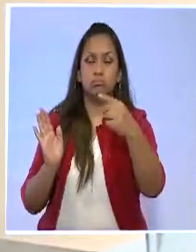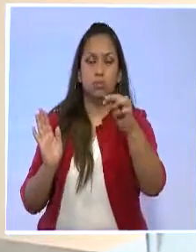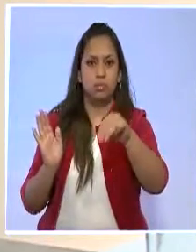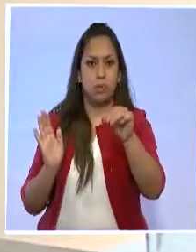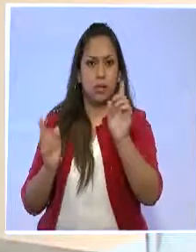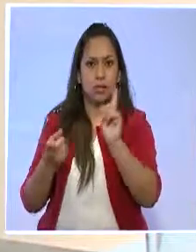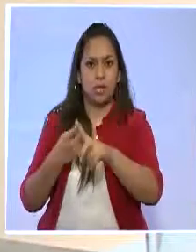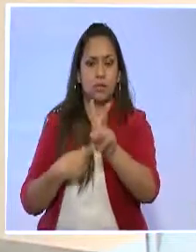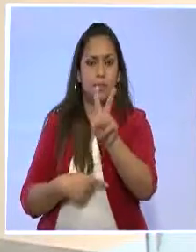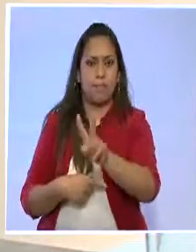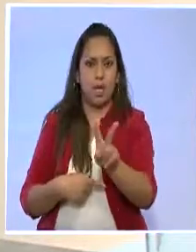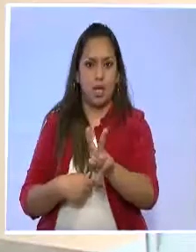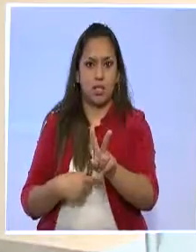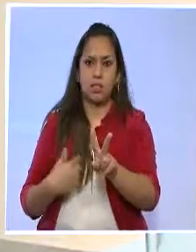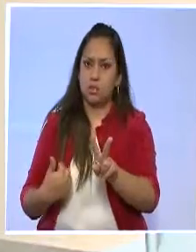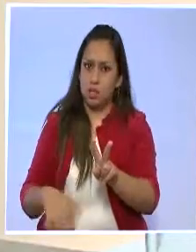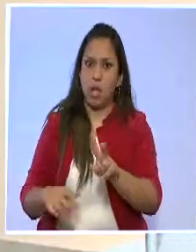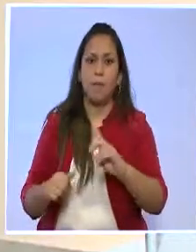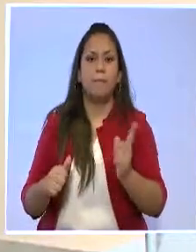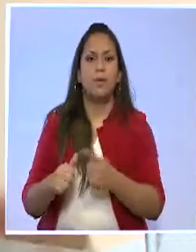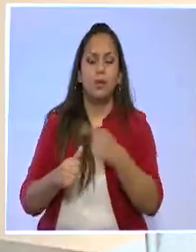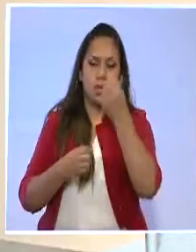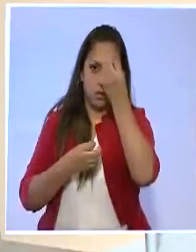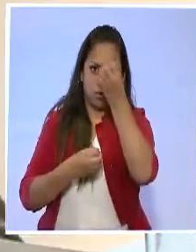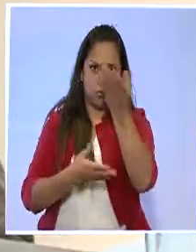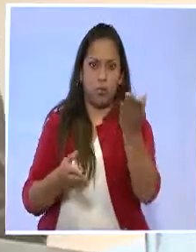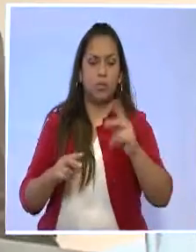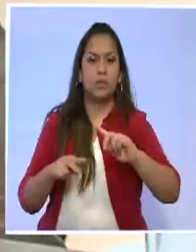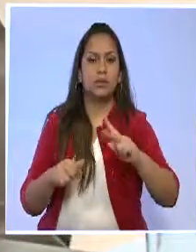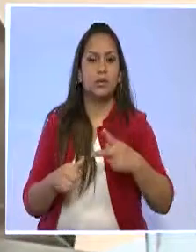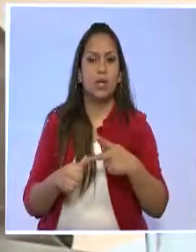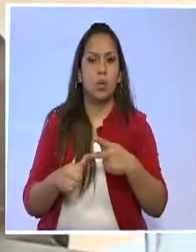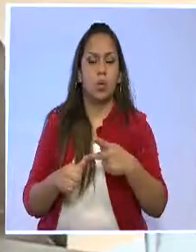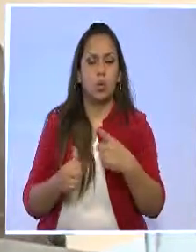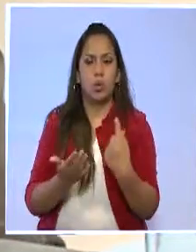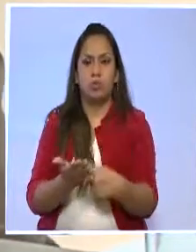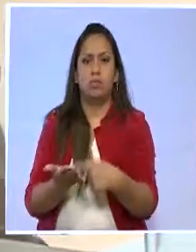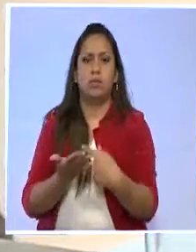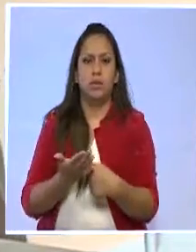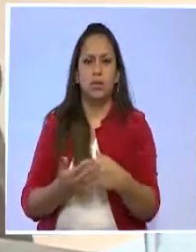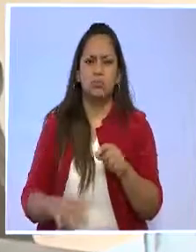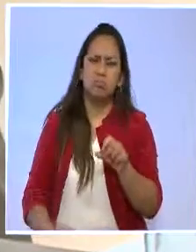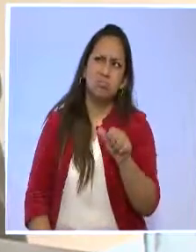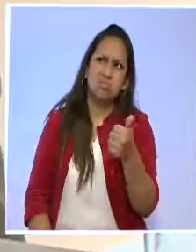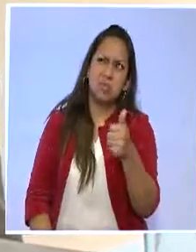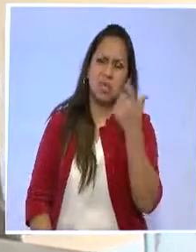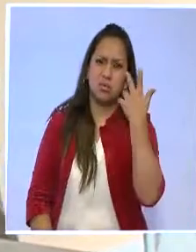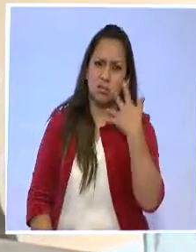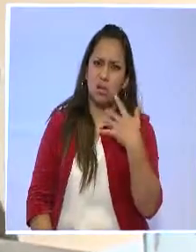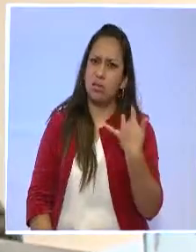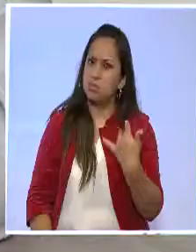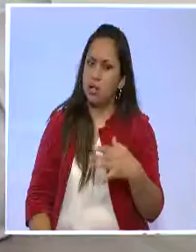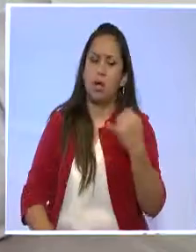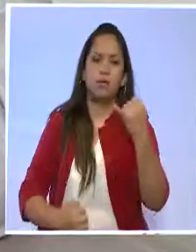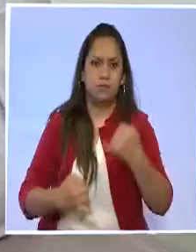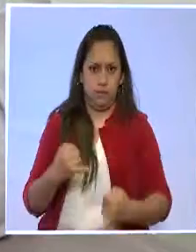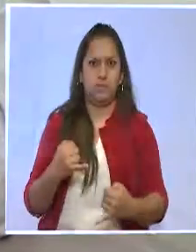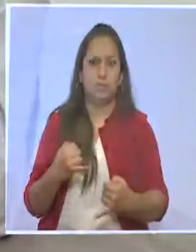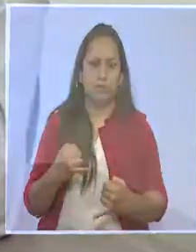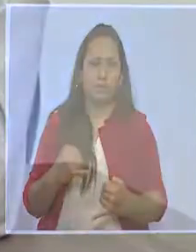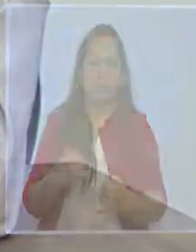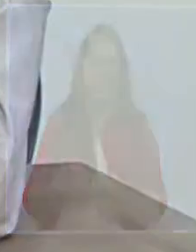viernes para poder entregar el informe de segundo debate y poder tener ya en unos 10 días del segundo debate también en el pleno correcto